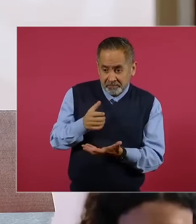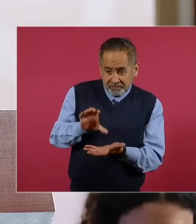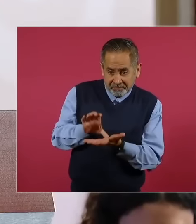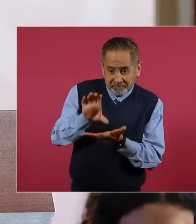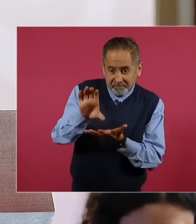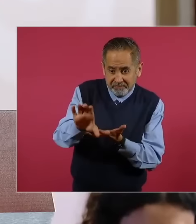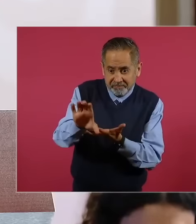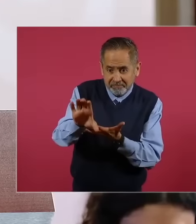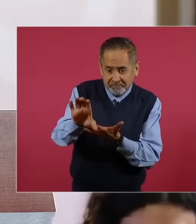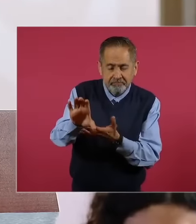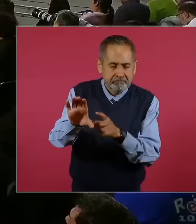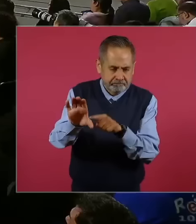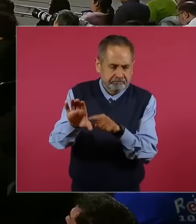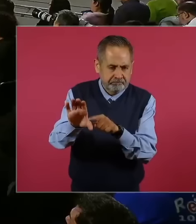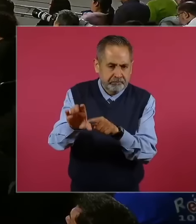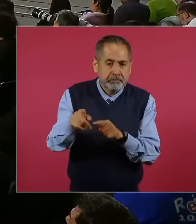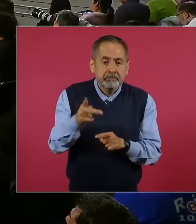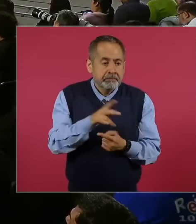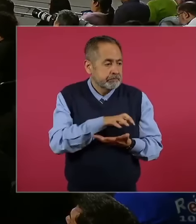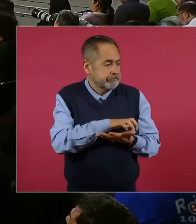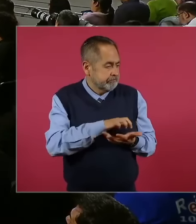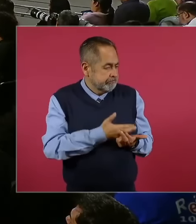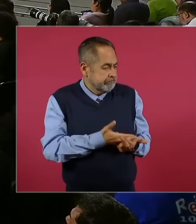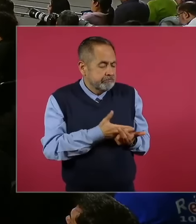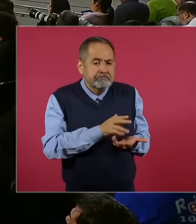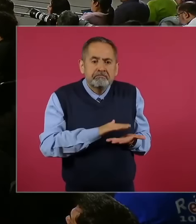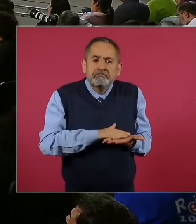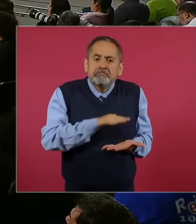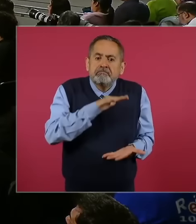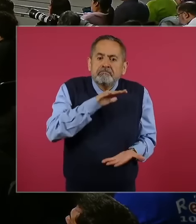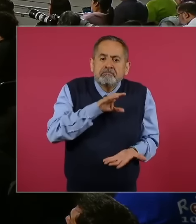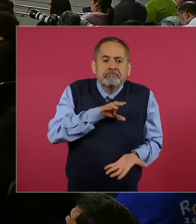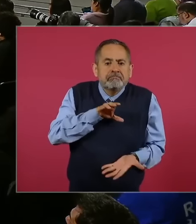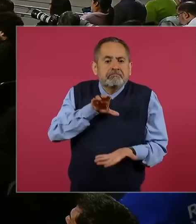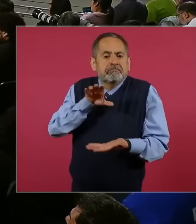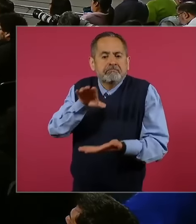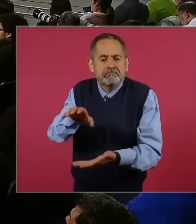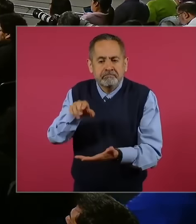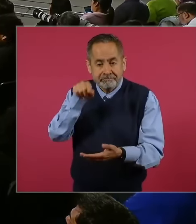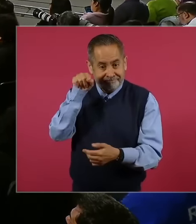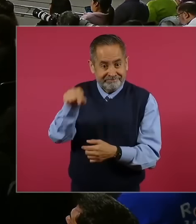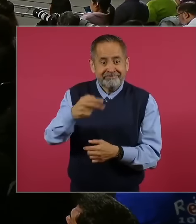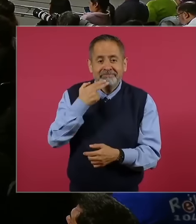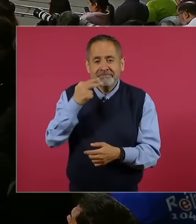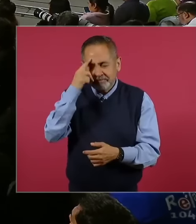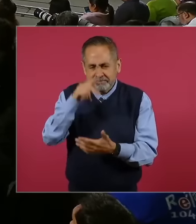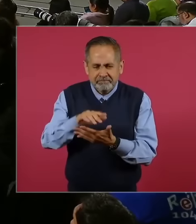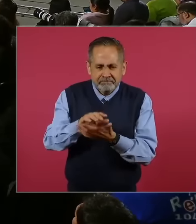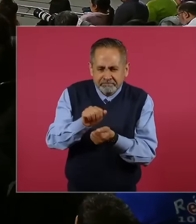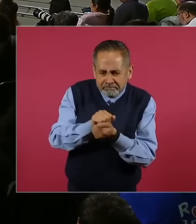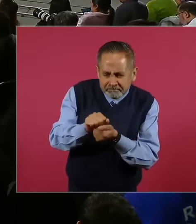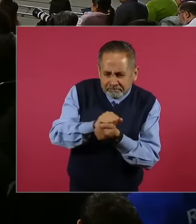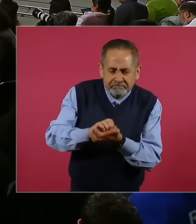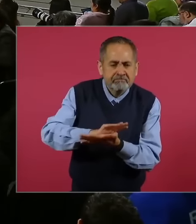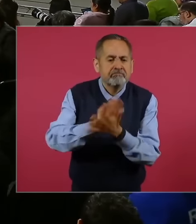para producir el 20% de las gasolinas que consume el país.